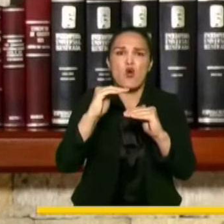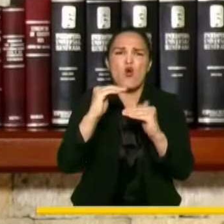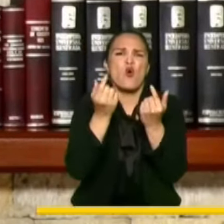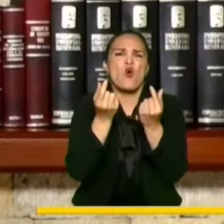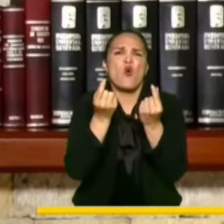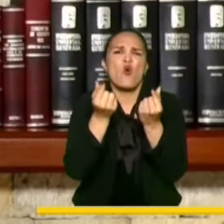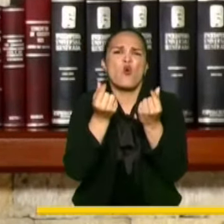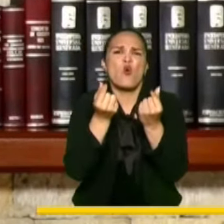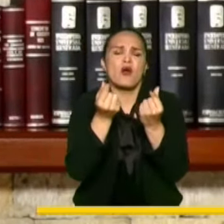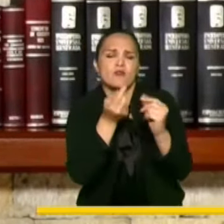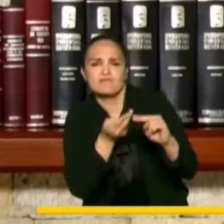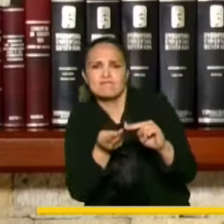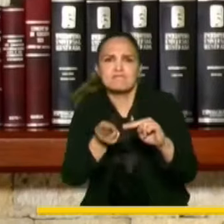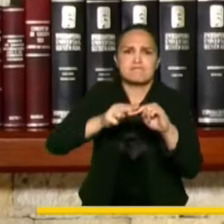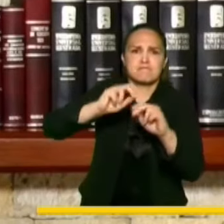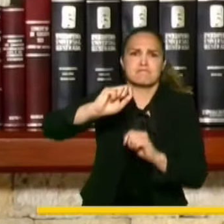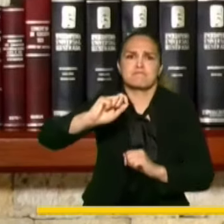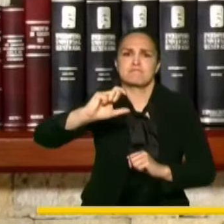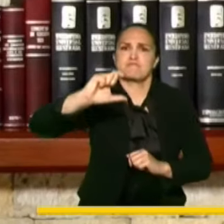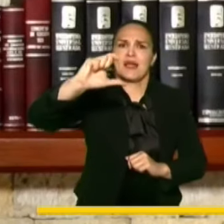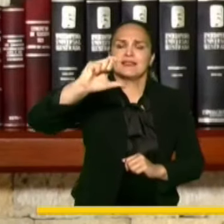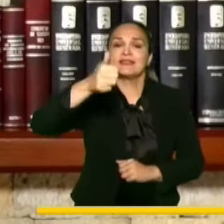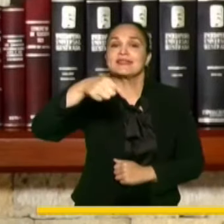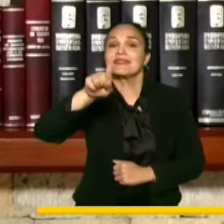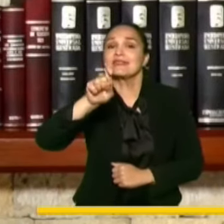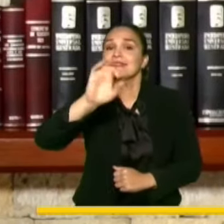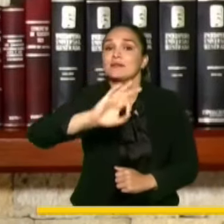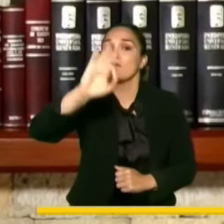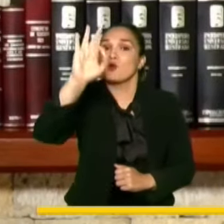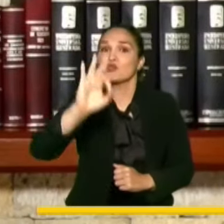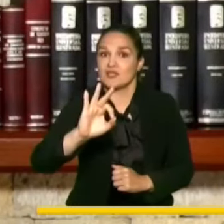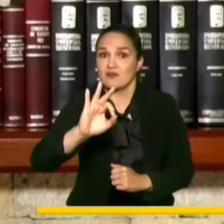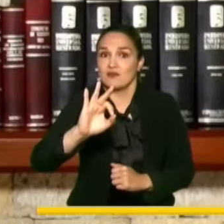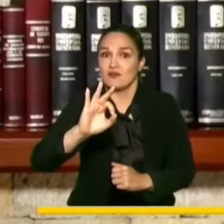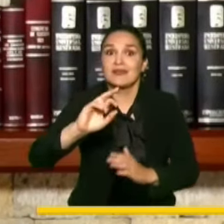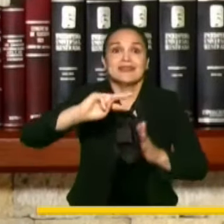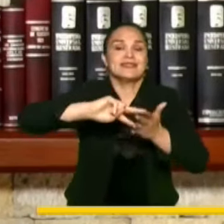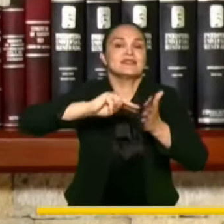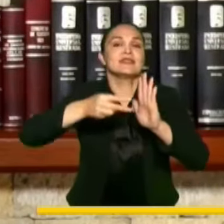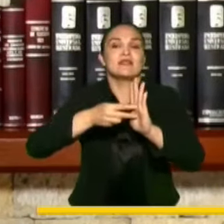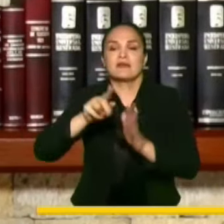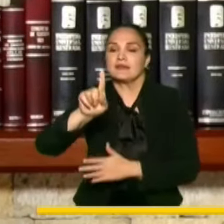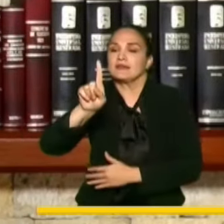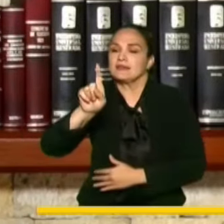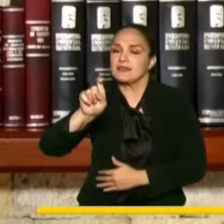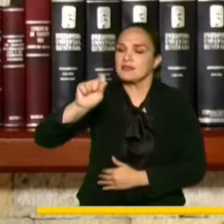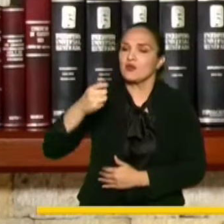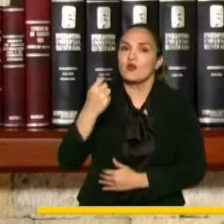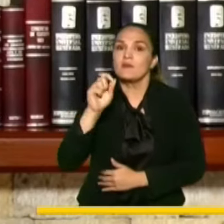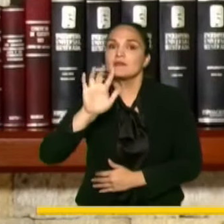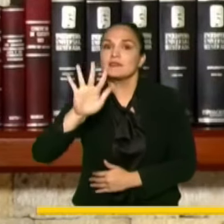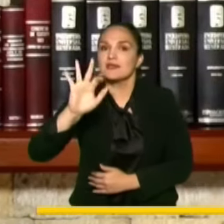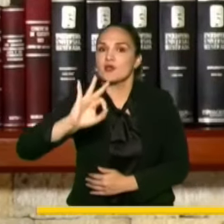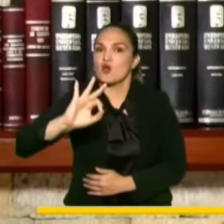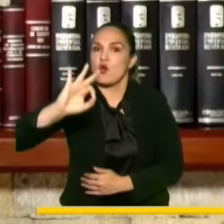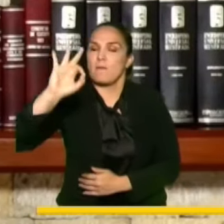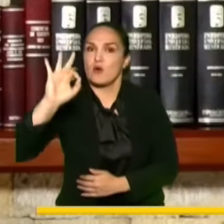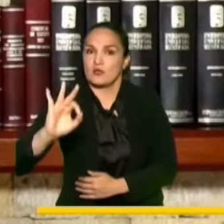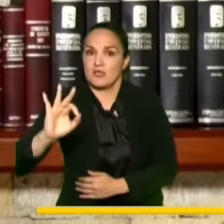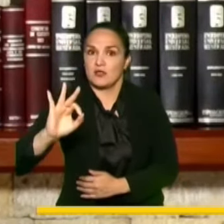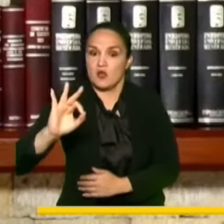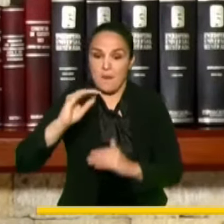del 16%. Lo cual significó un incremento de 6,5% del salario